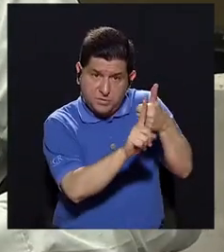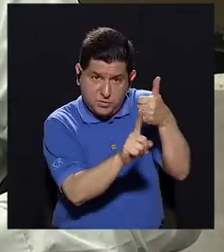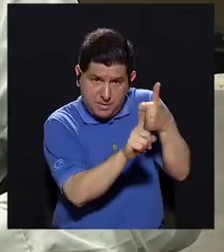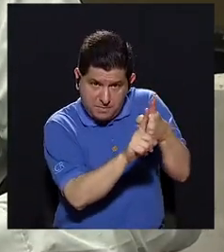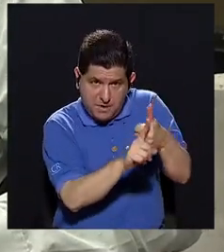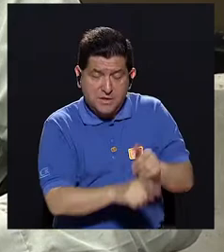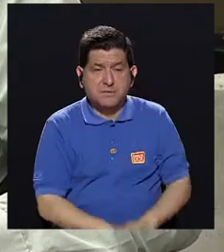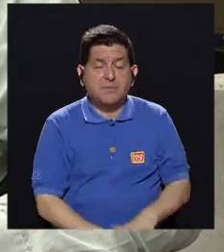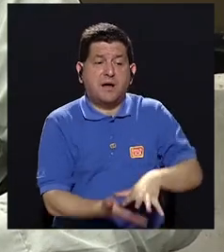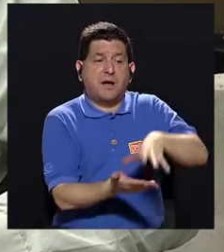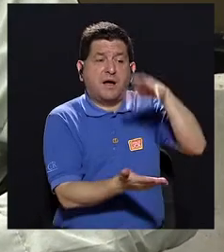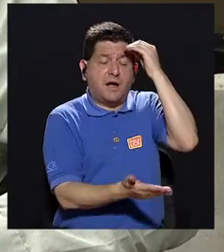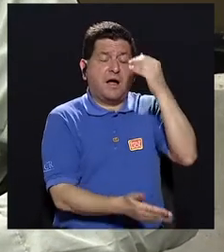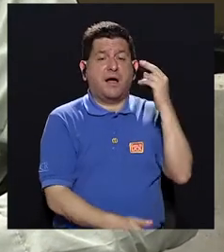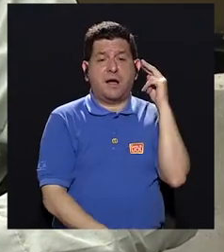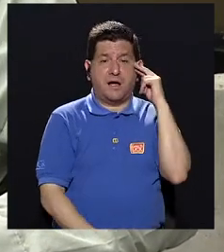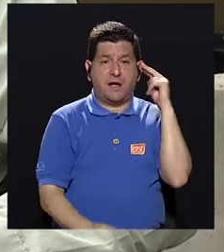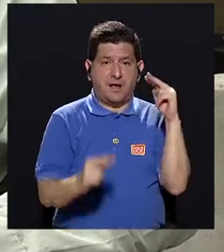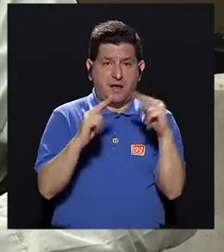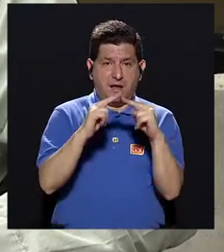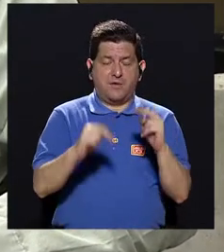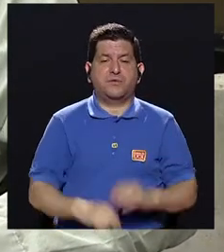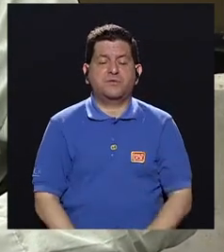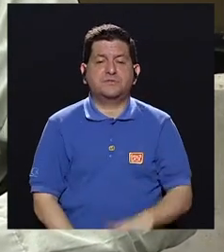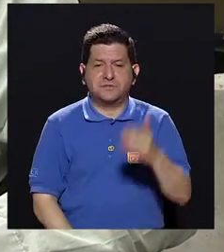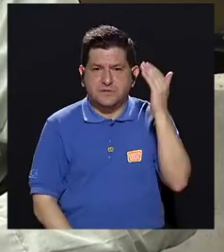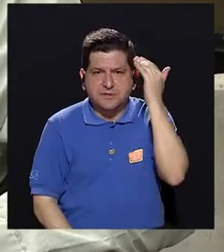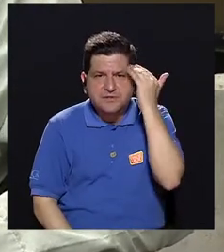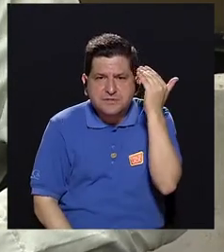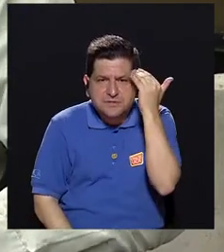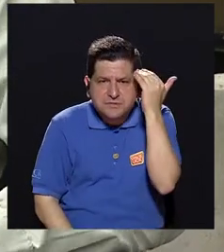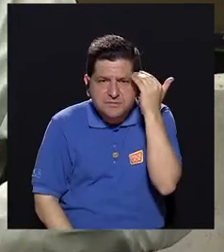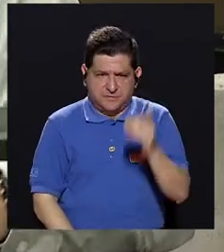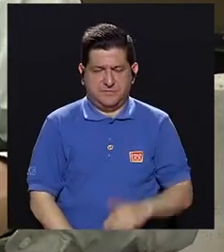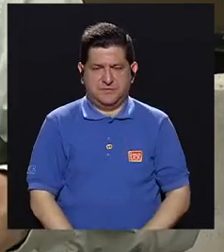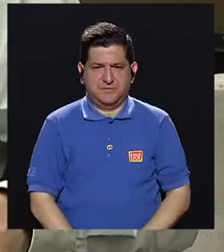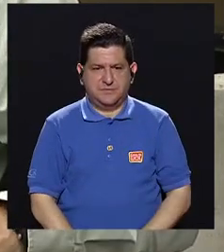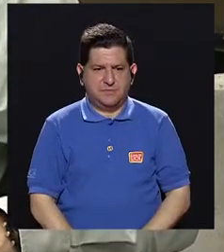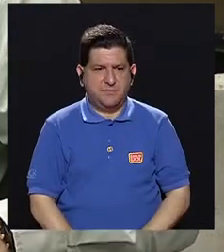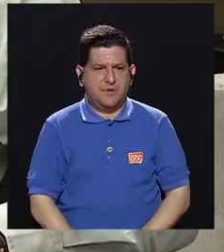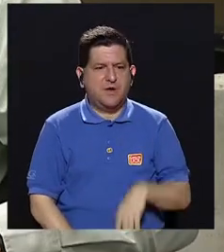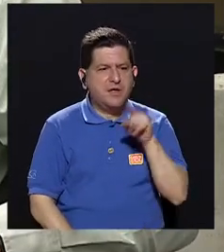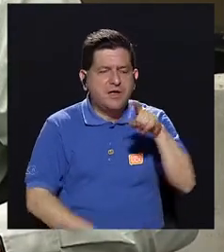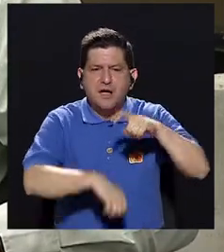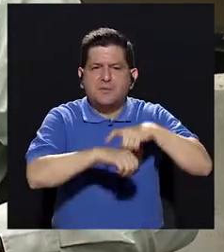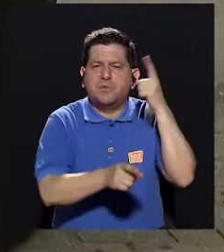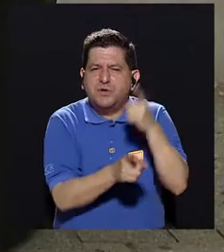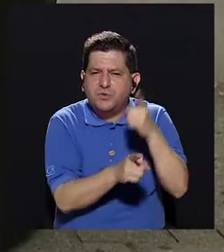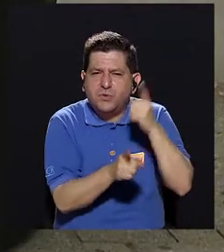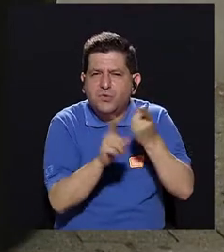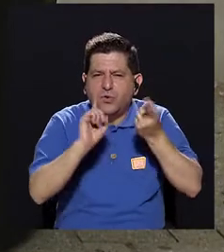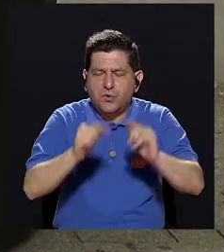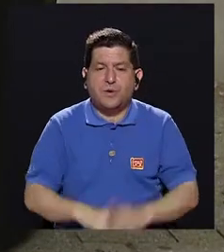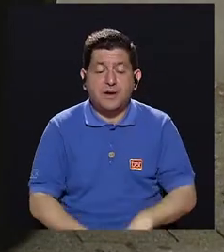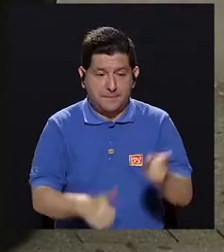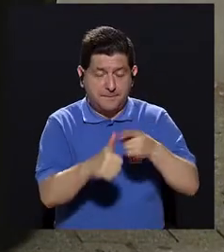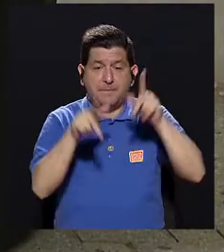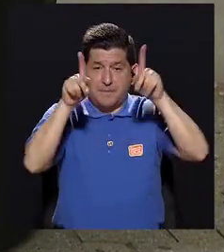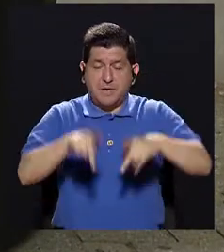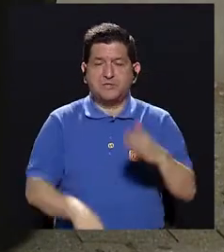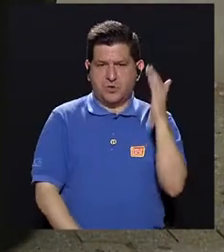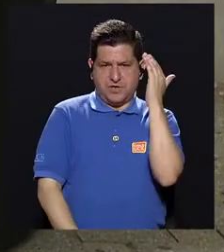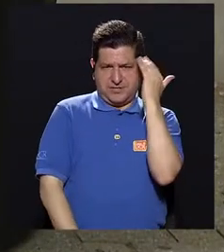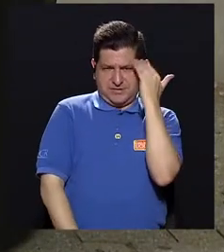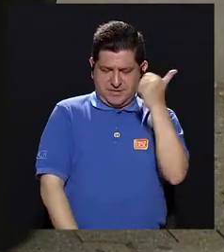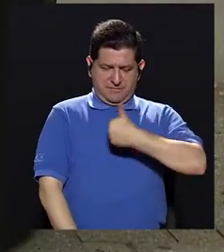persona tiene que aprender a conocerse en qué momento es como el ideal, el indicado. Sí, primero la persona